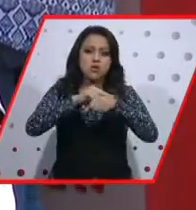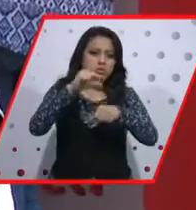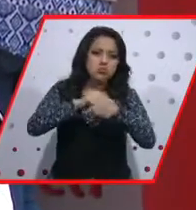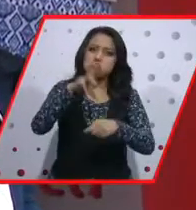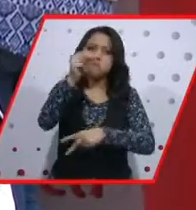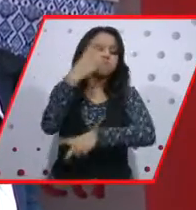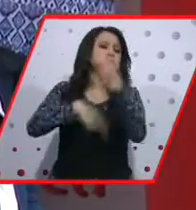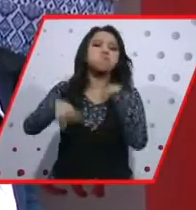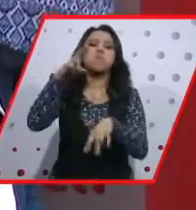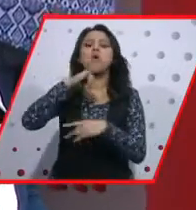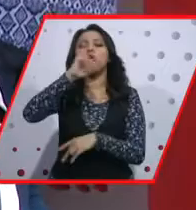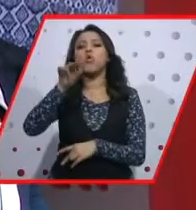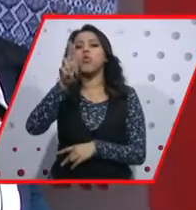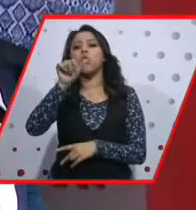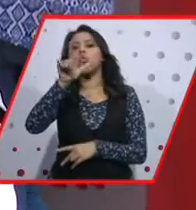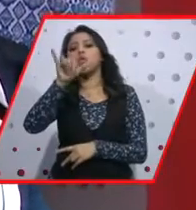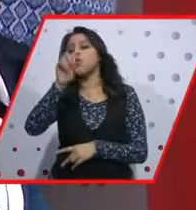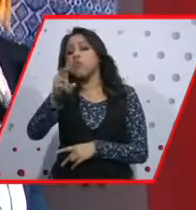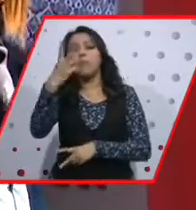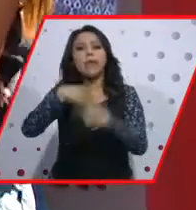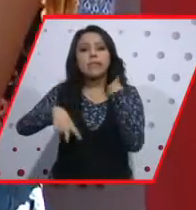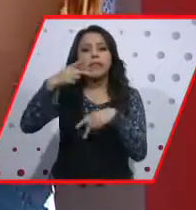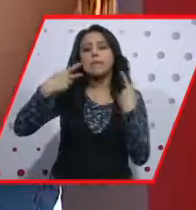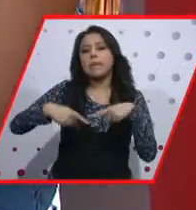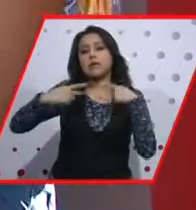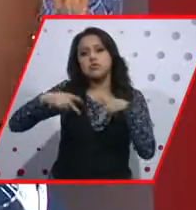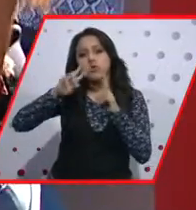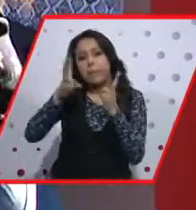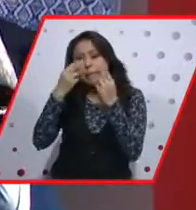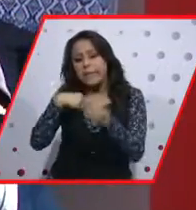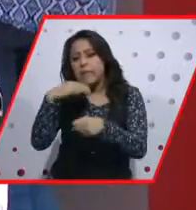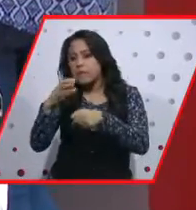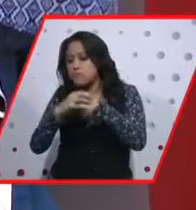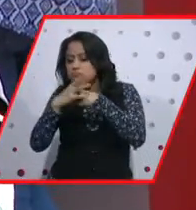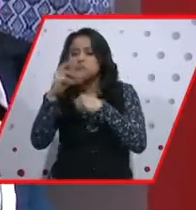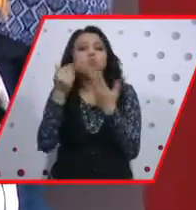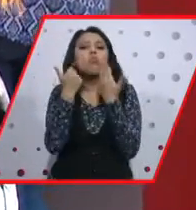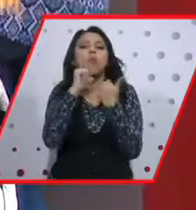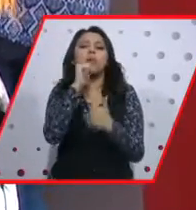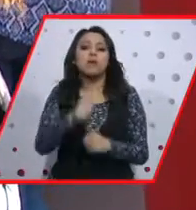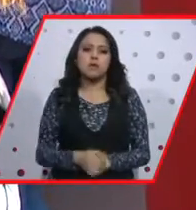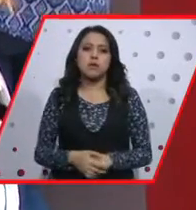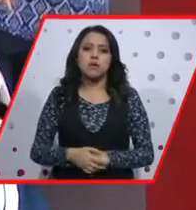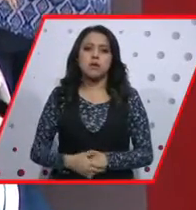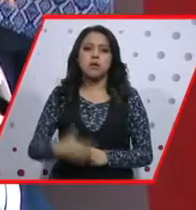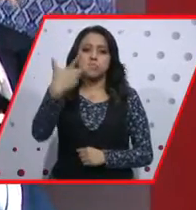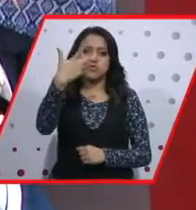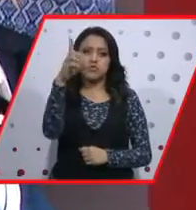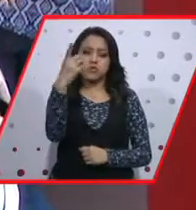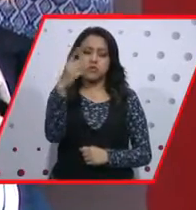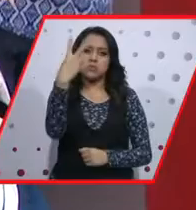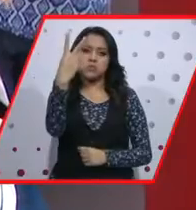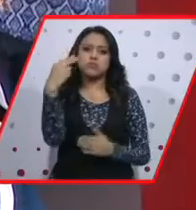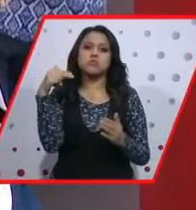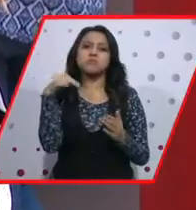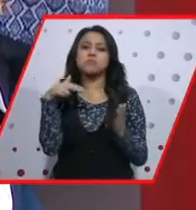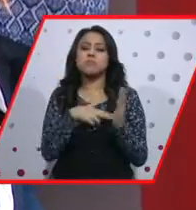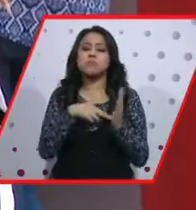El doctor Julio Pérez me dijo, ¿sabes qué? No ha llegado el proveedor. Entonces me tenía que operar el 8 de diciembre del